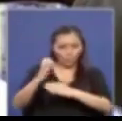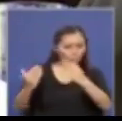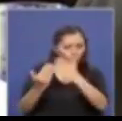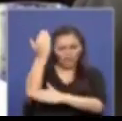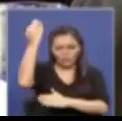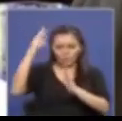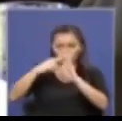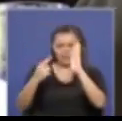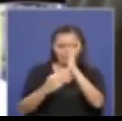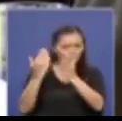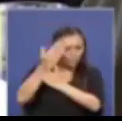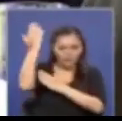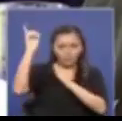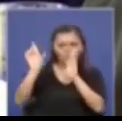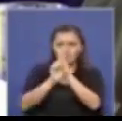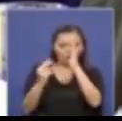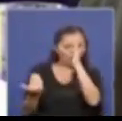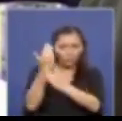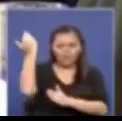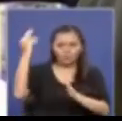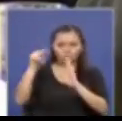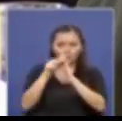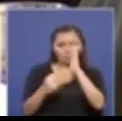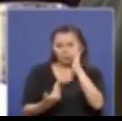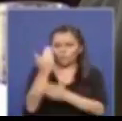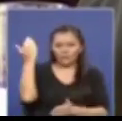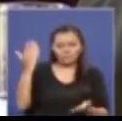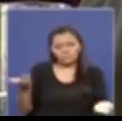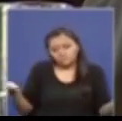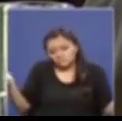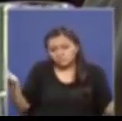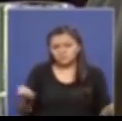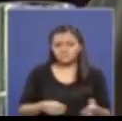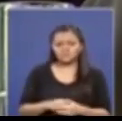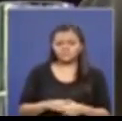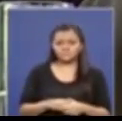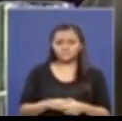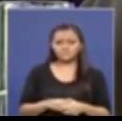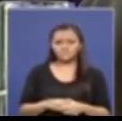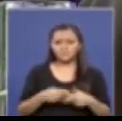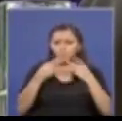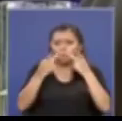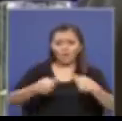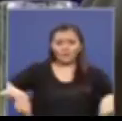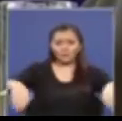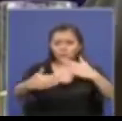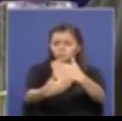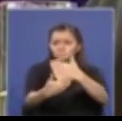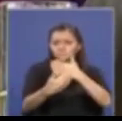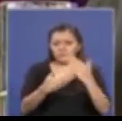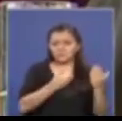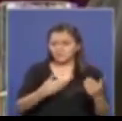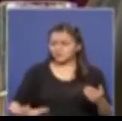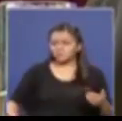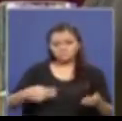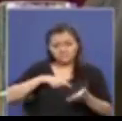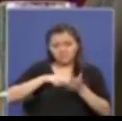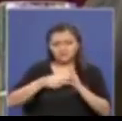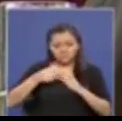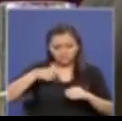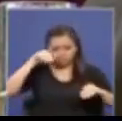nuevos reglamentos, nuevas leyes, nuevas normativas. Así que con la legitimidad que nos ha dado el pueblo ecuatoriano en las